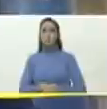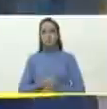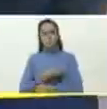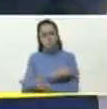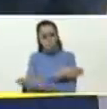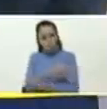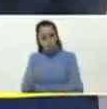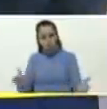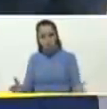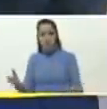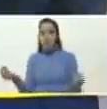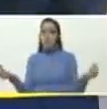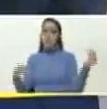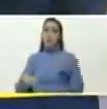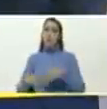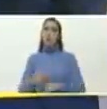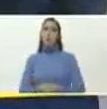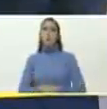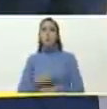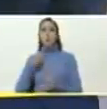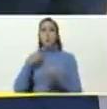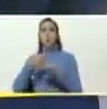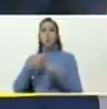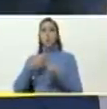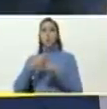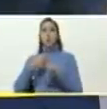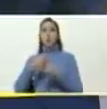cooperación y complementariedad positiva.